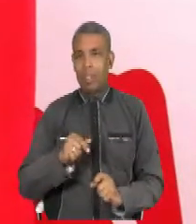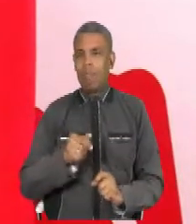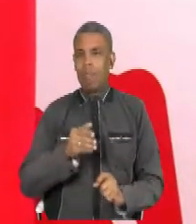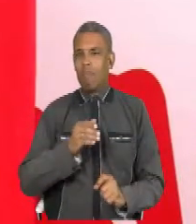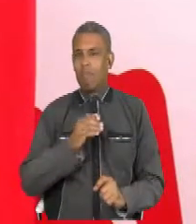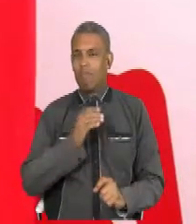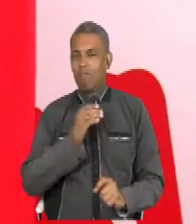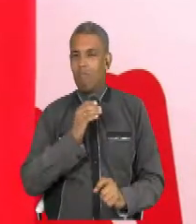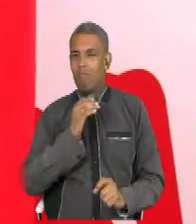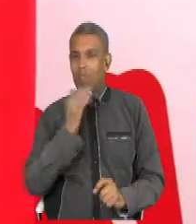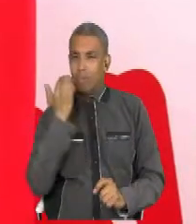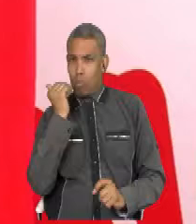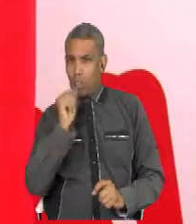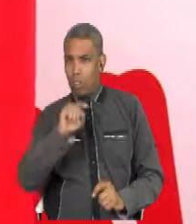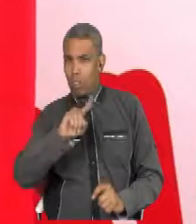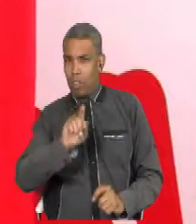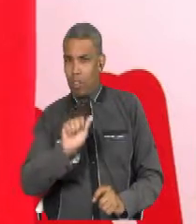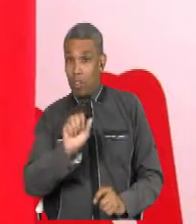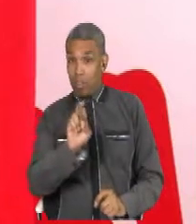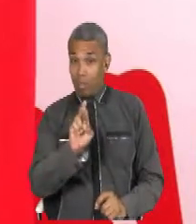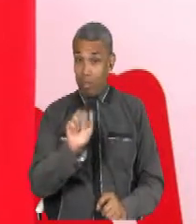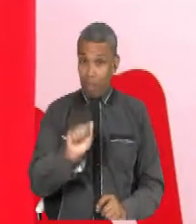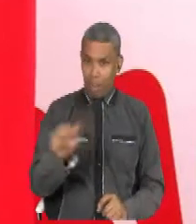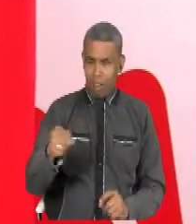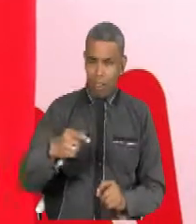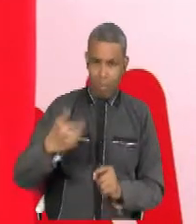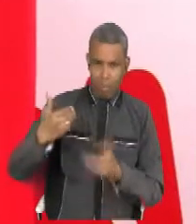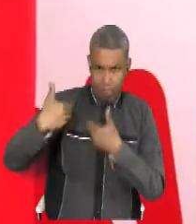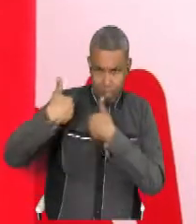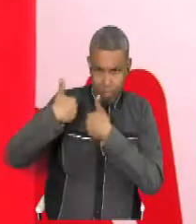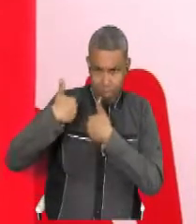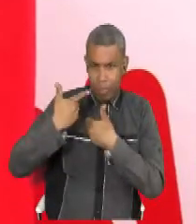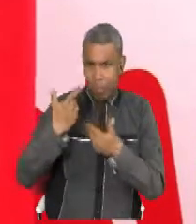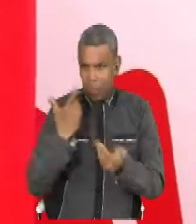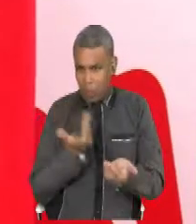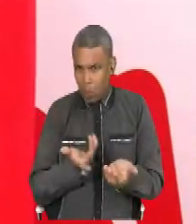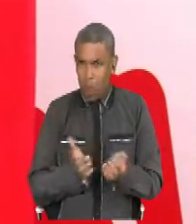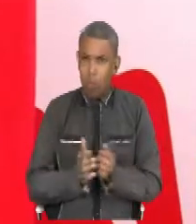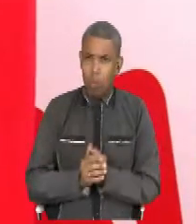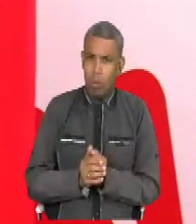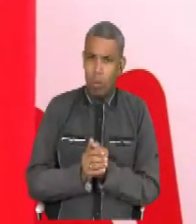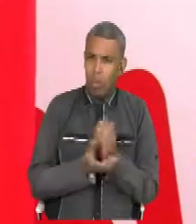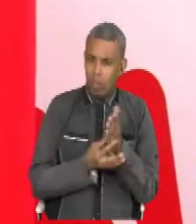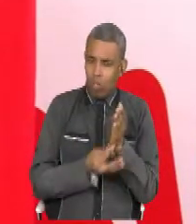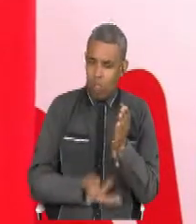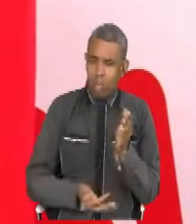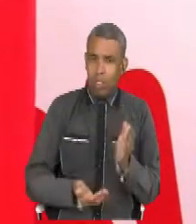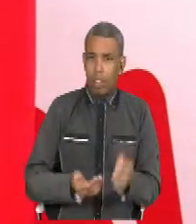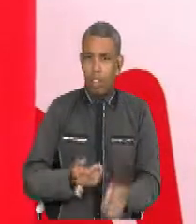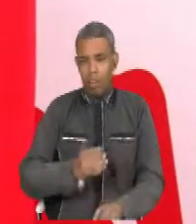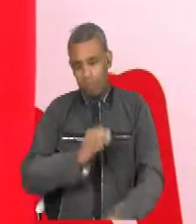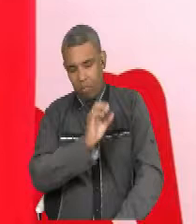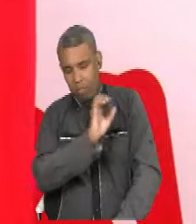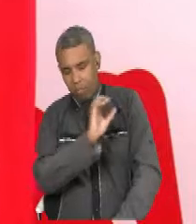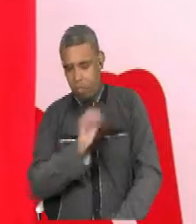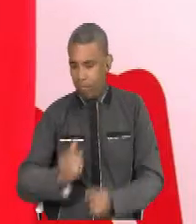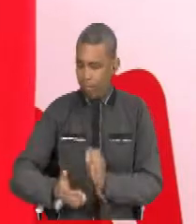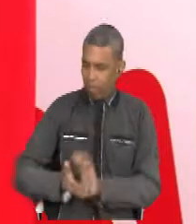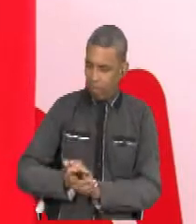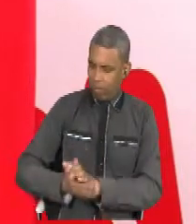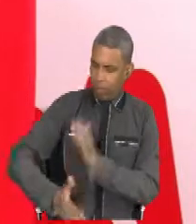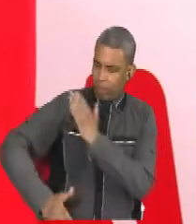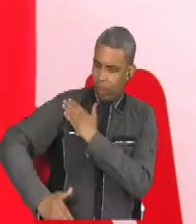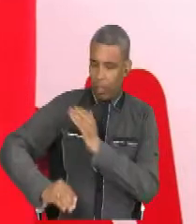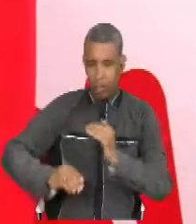especialista en todo lo que tiene que ver con este tema, con juguetes, con aceites, con cremas, con perfumes, y se llama